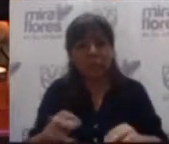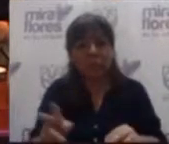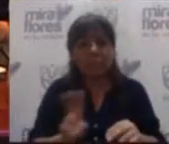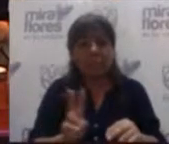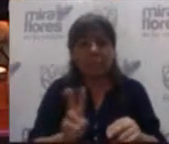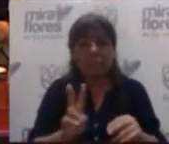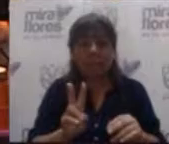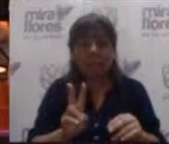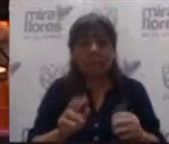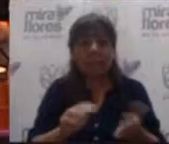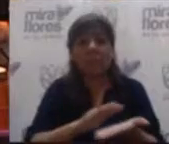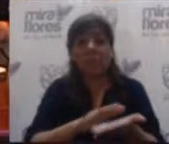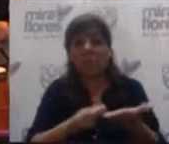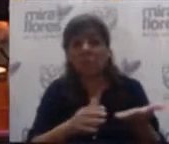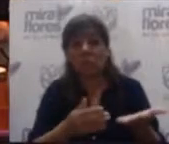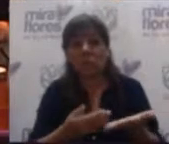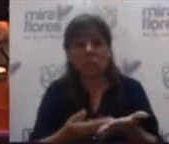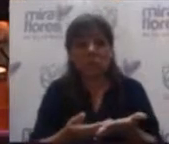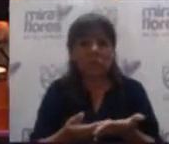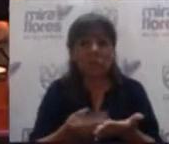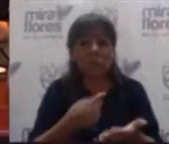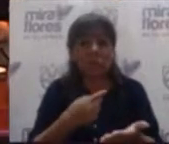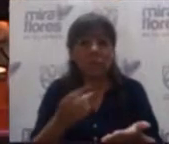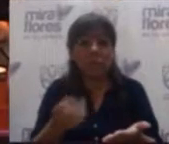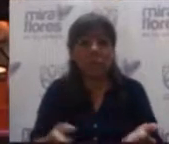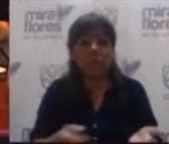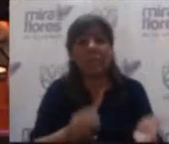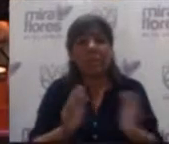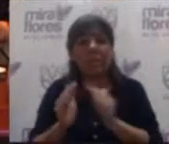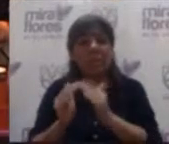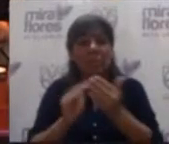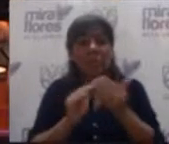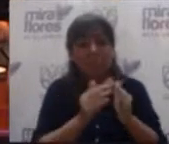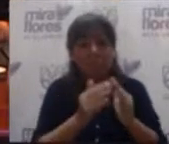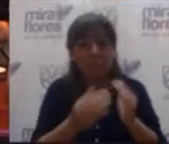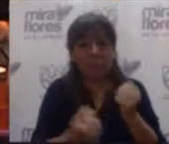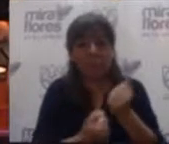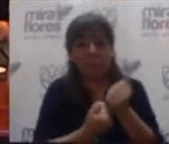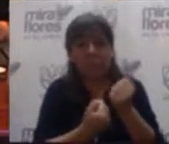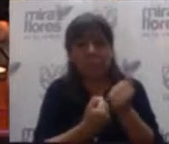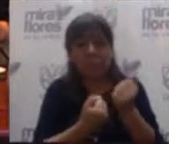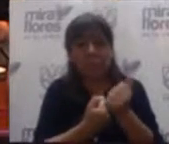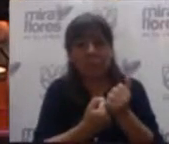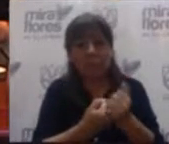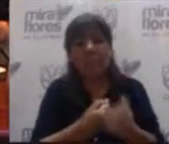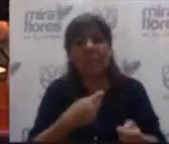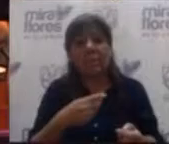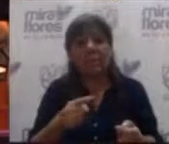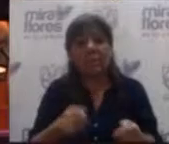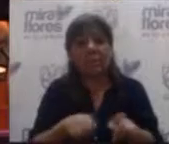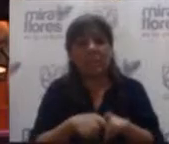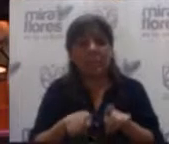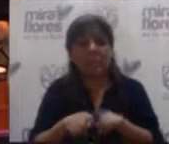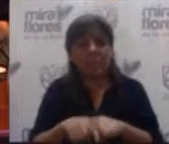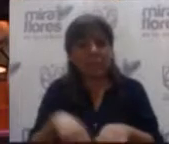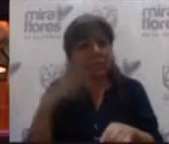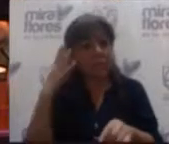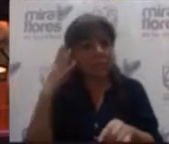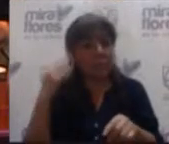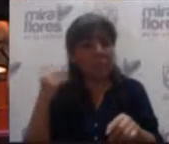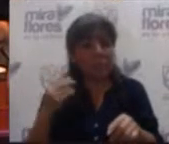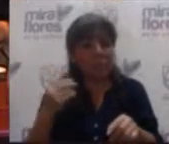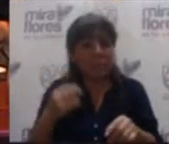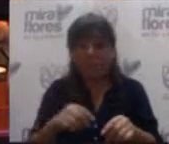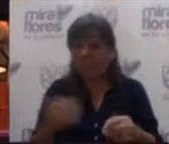desechos, la agroindustria y las ciudades sostenibles. En mercados emergentes, inversionistas y expertos de amplia experiencia compartirán